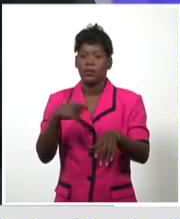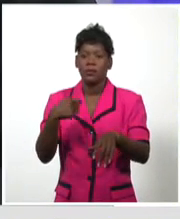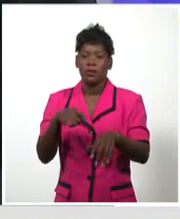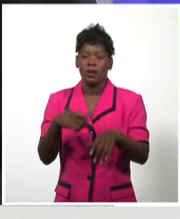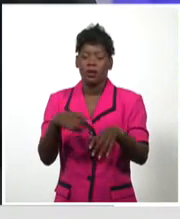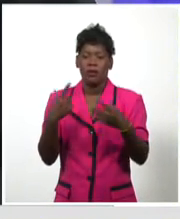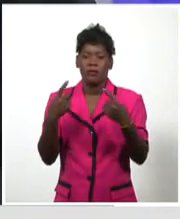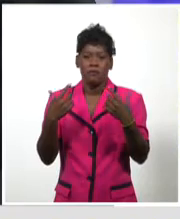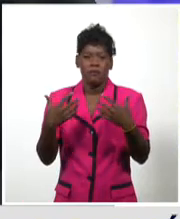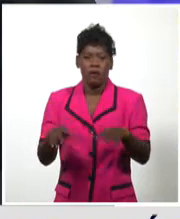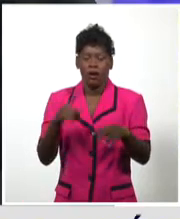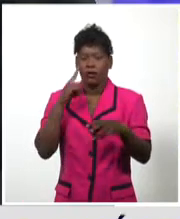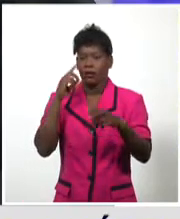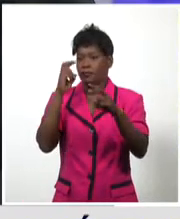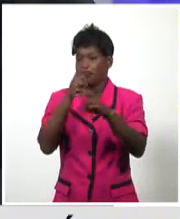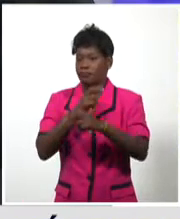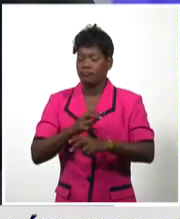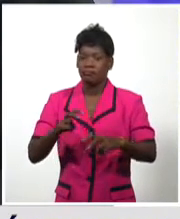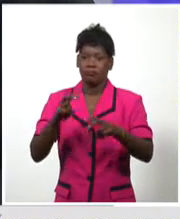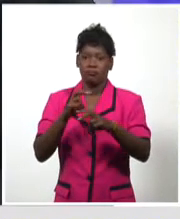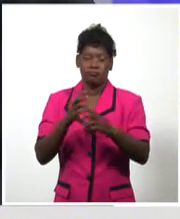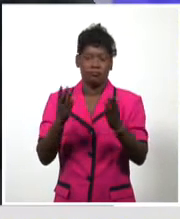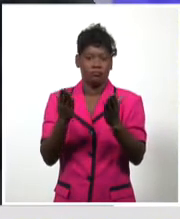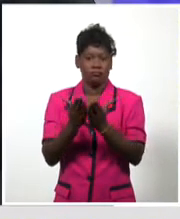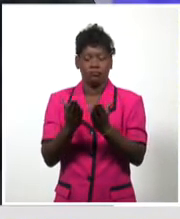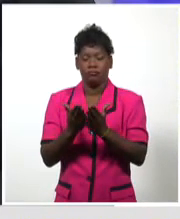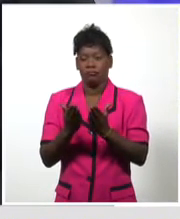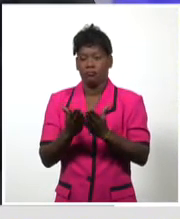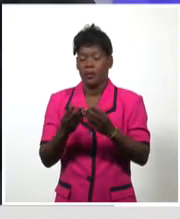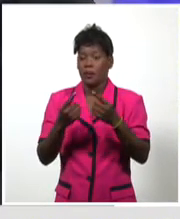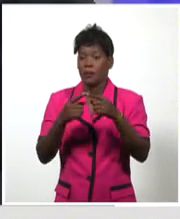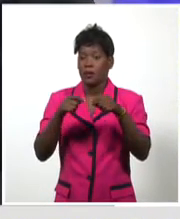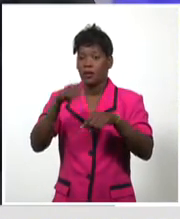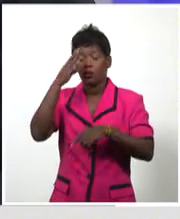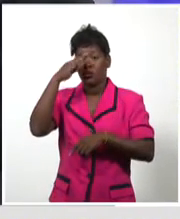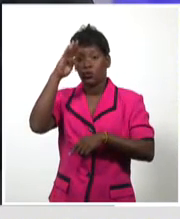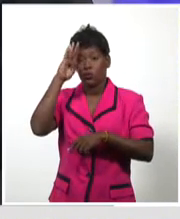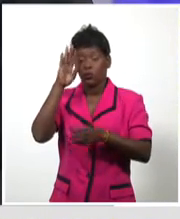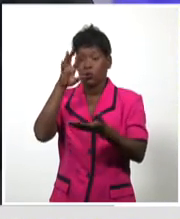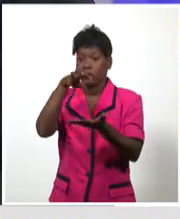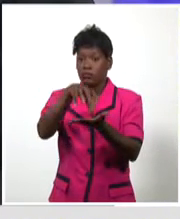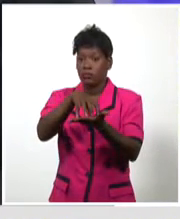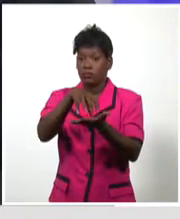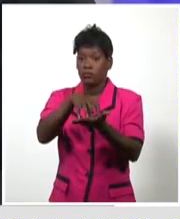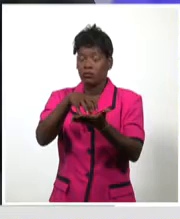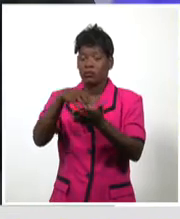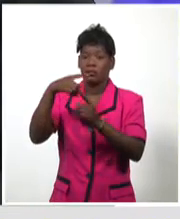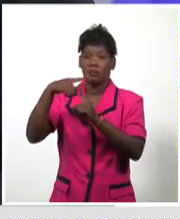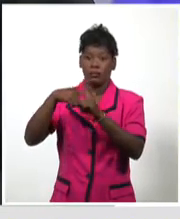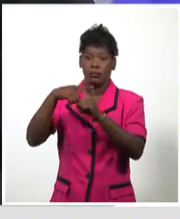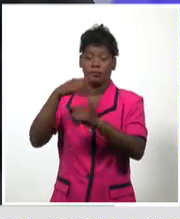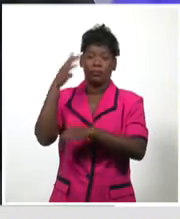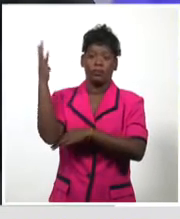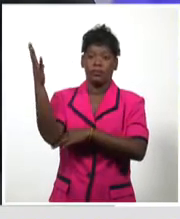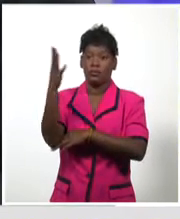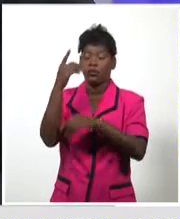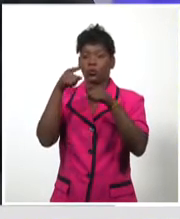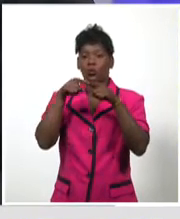investigaciones. En el caso de Cuba y muy particularmente en el caso del Instituto de Meteorología de conjunto con el IPK, con